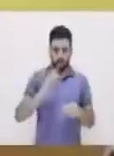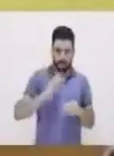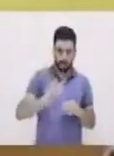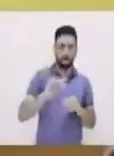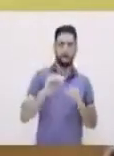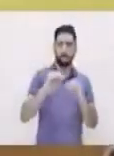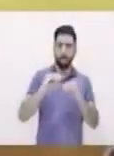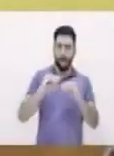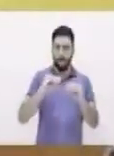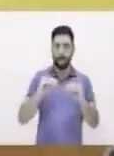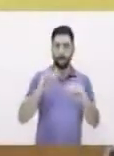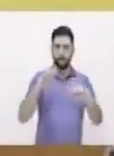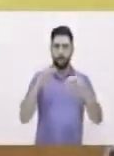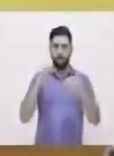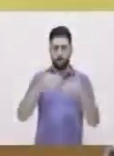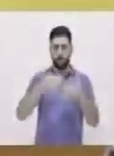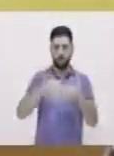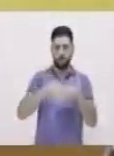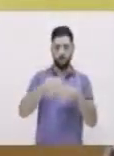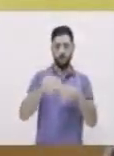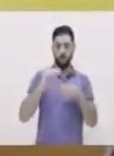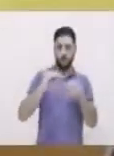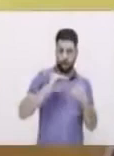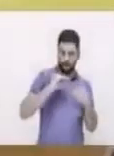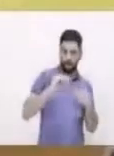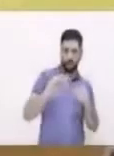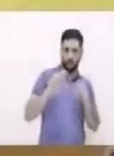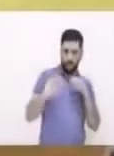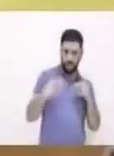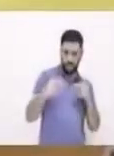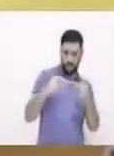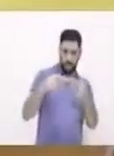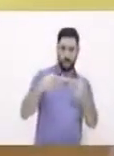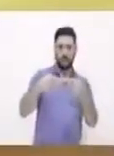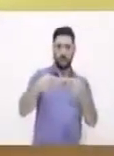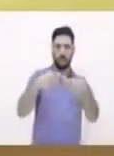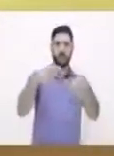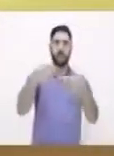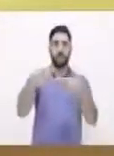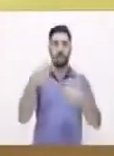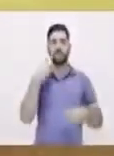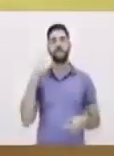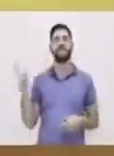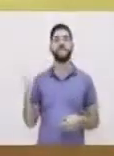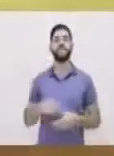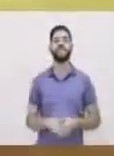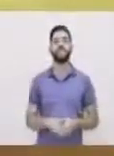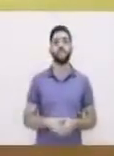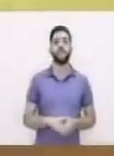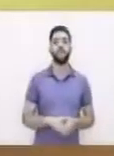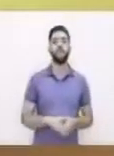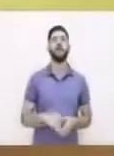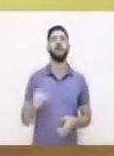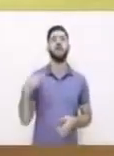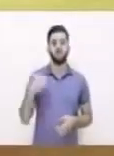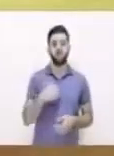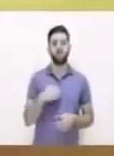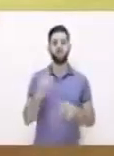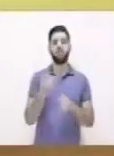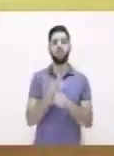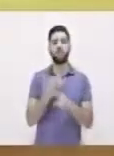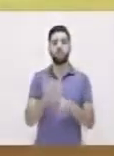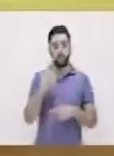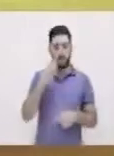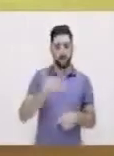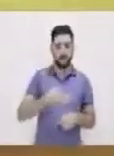Trataremos de mover las monedas a través de pequeñas colisiones, ¿sí? ¿Observa lo que sucede? En este caso estamos usando